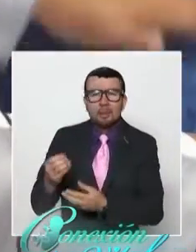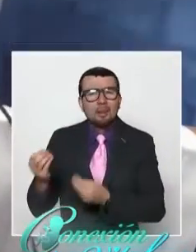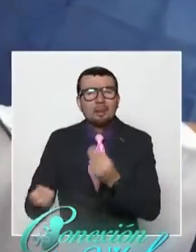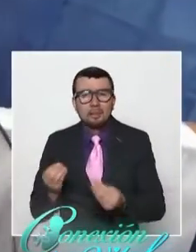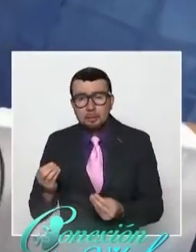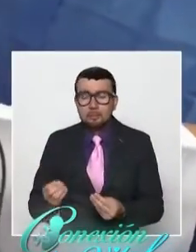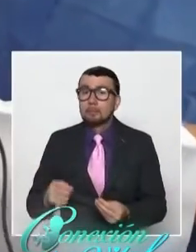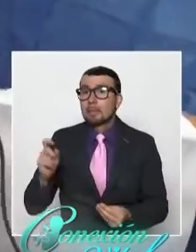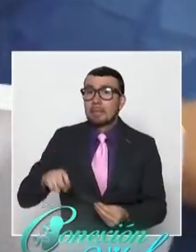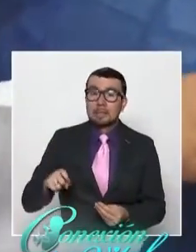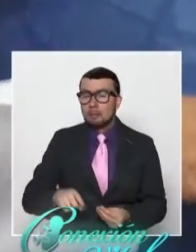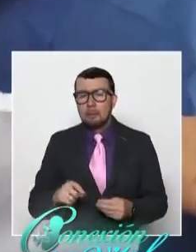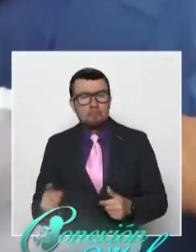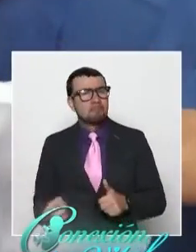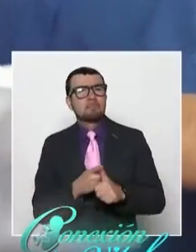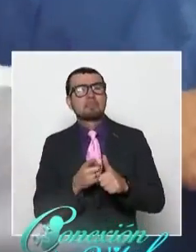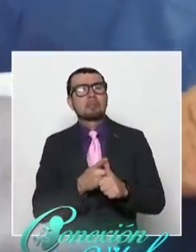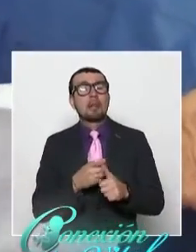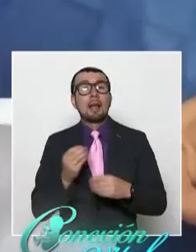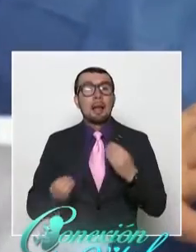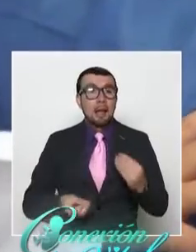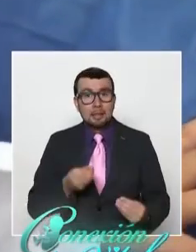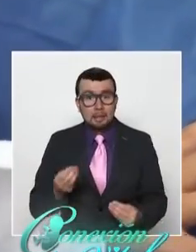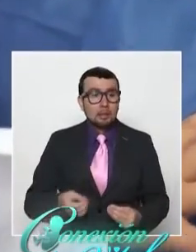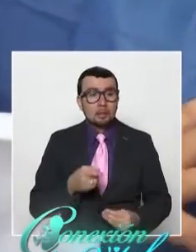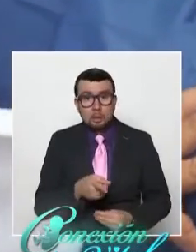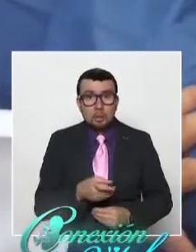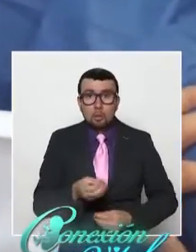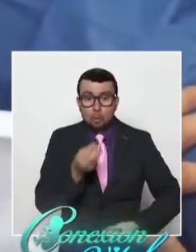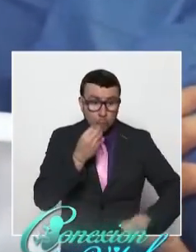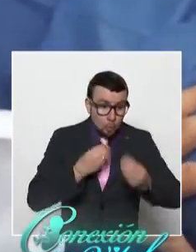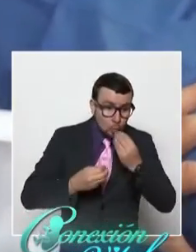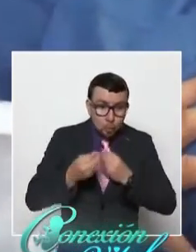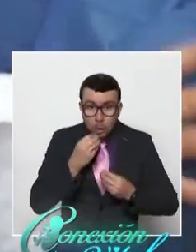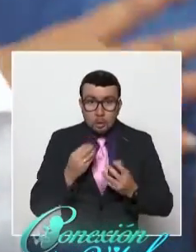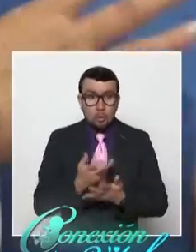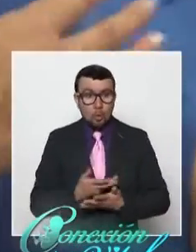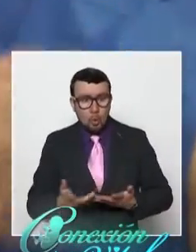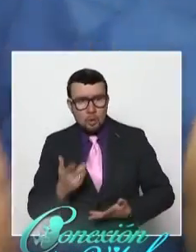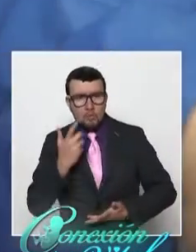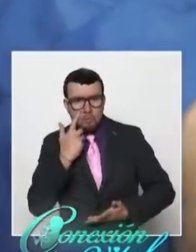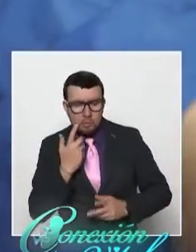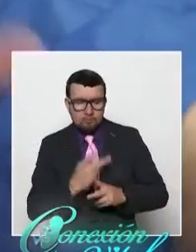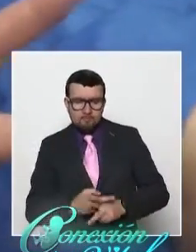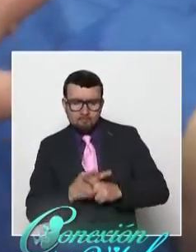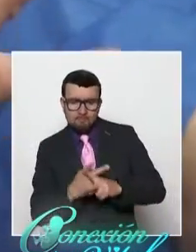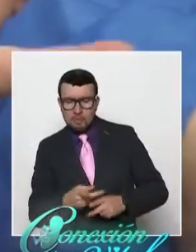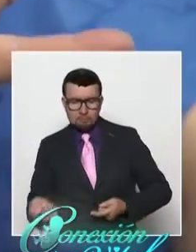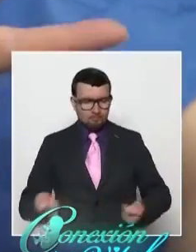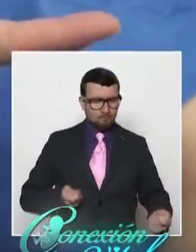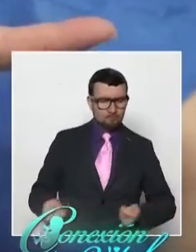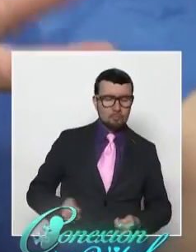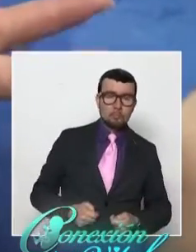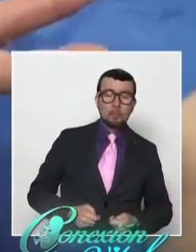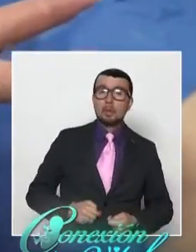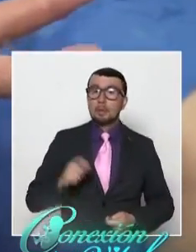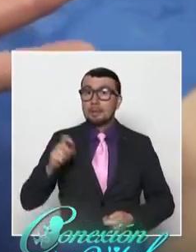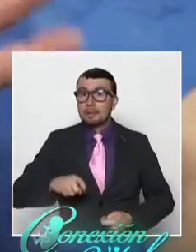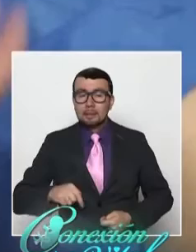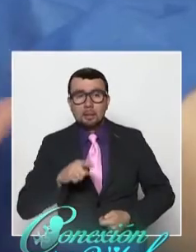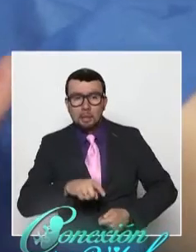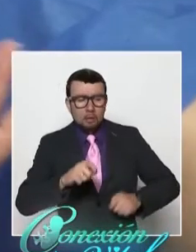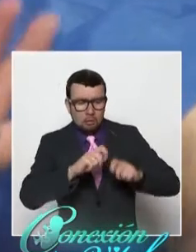empezar a trabajarle al paciente su síndrome metabólico. ¿Cómo lo vamos a hacer? En este momento hay que hacerle todos los